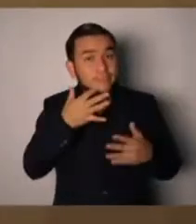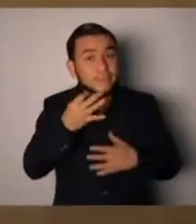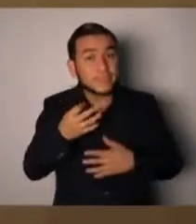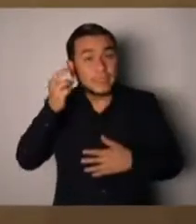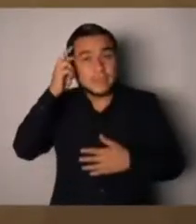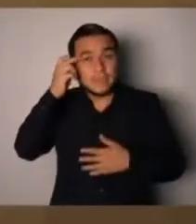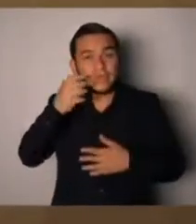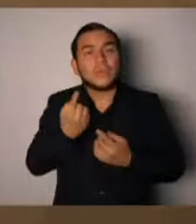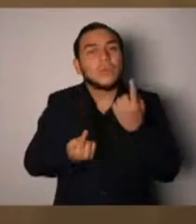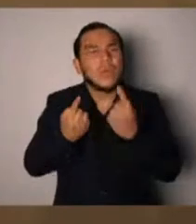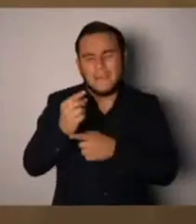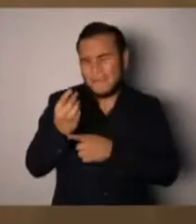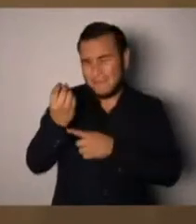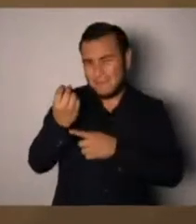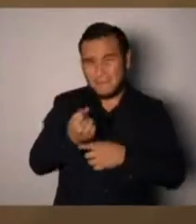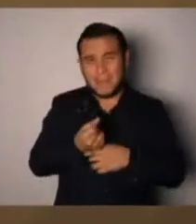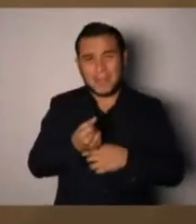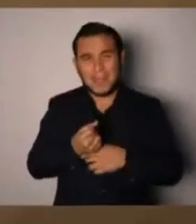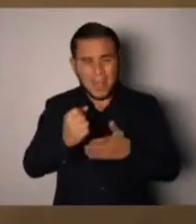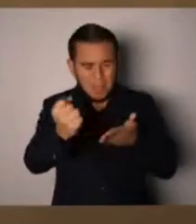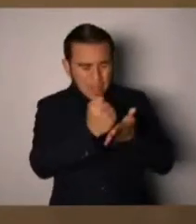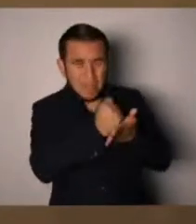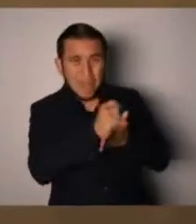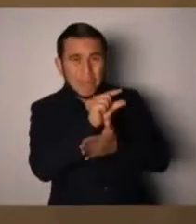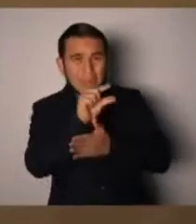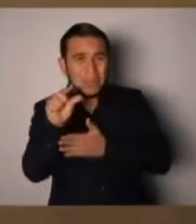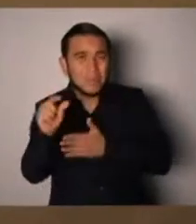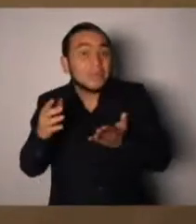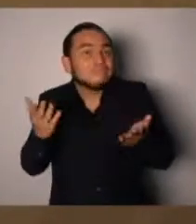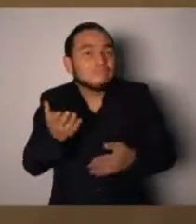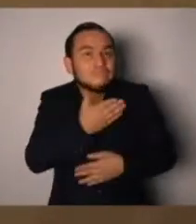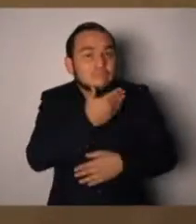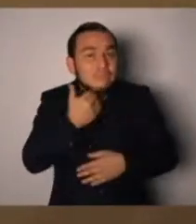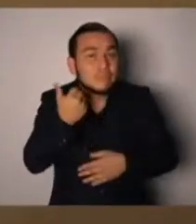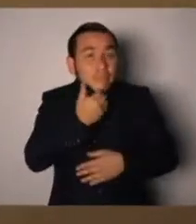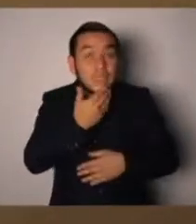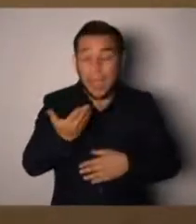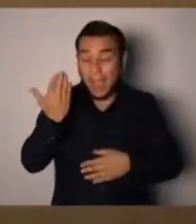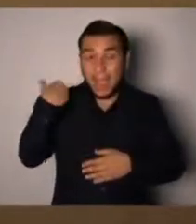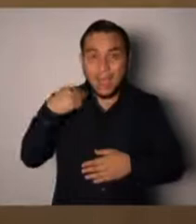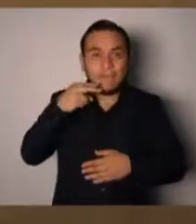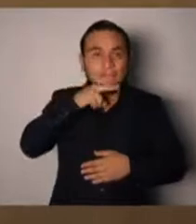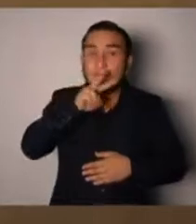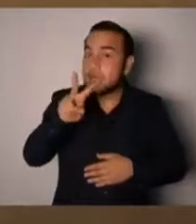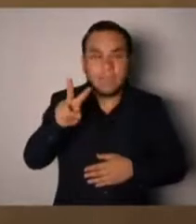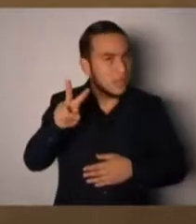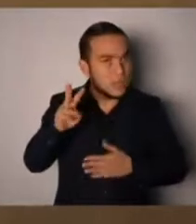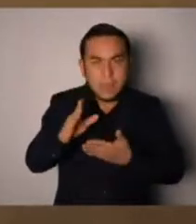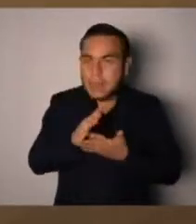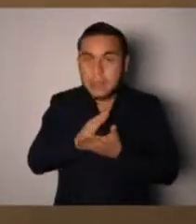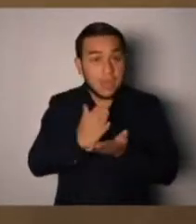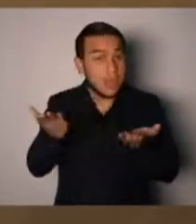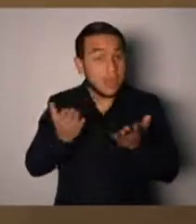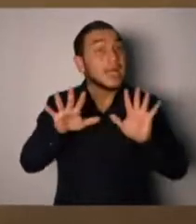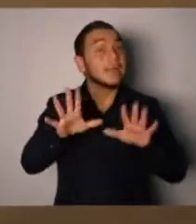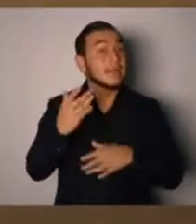algo tan pequeño es tan pequeño como comprar unas cubetas de pintura no hizo el fmln en 10 años en